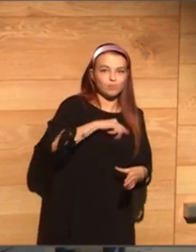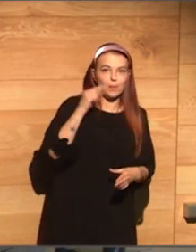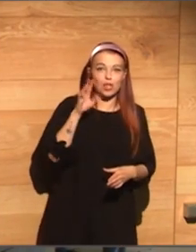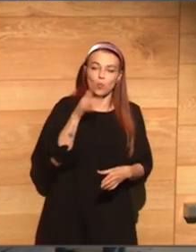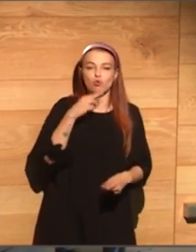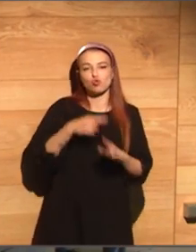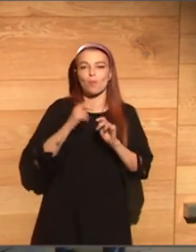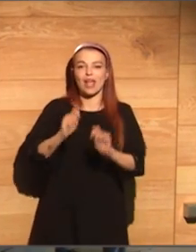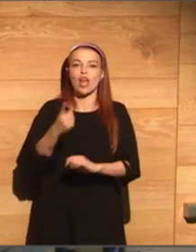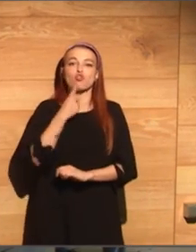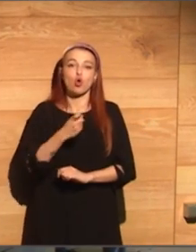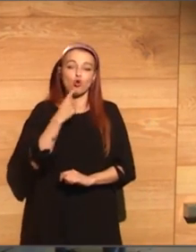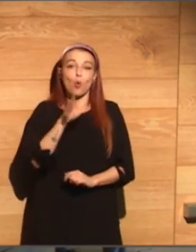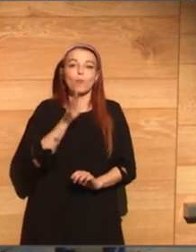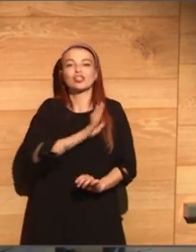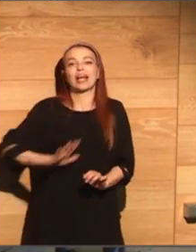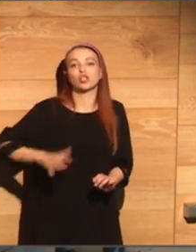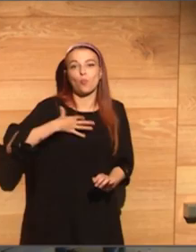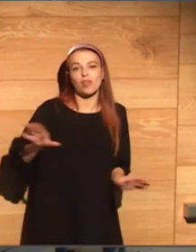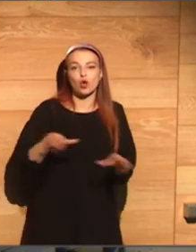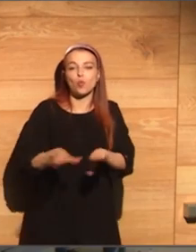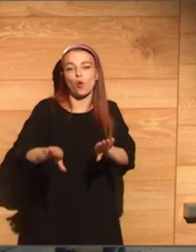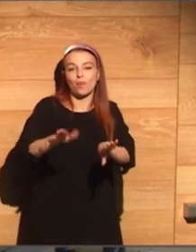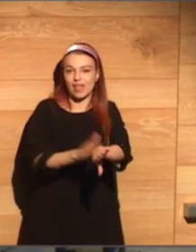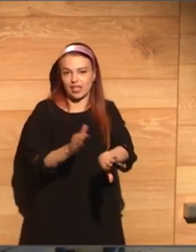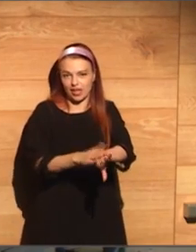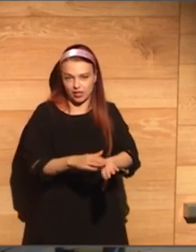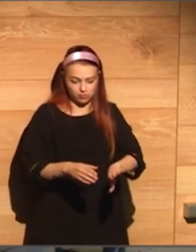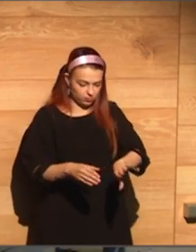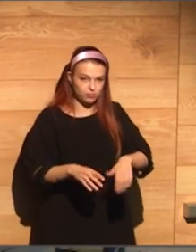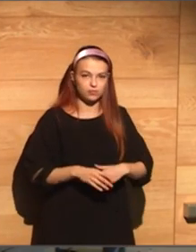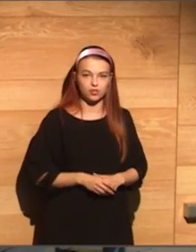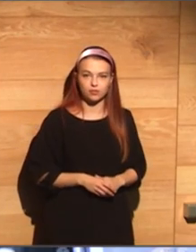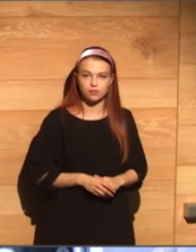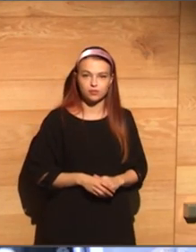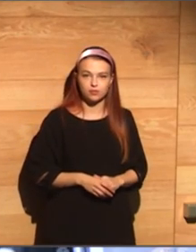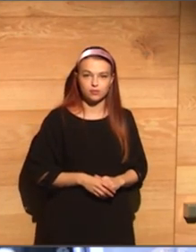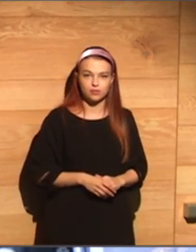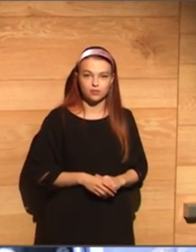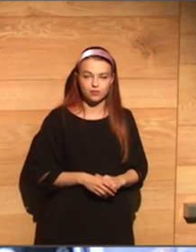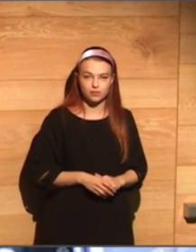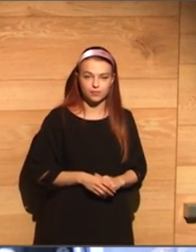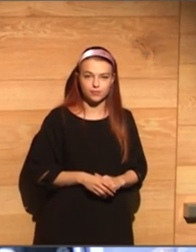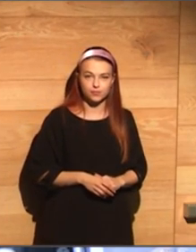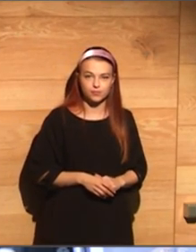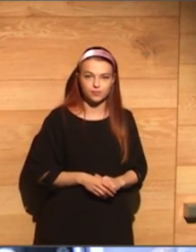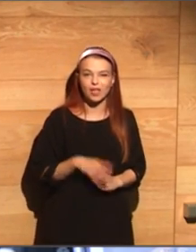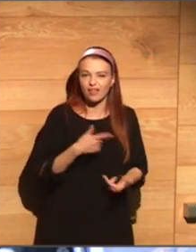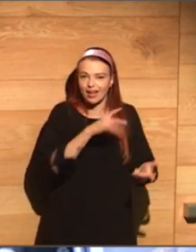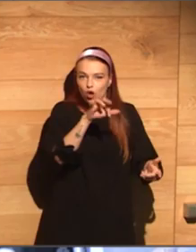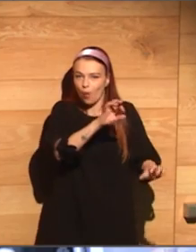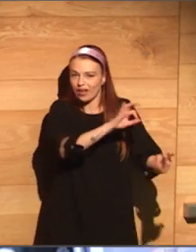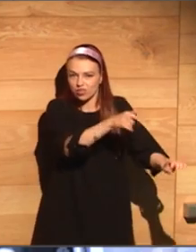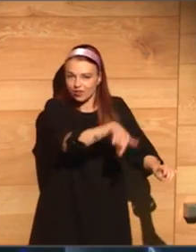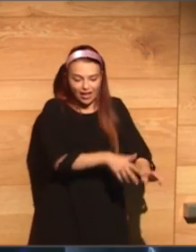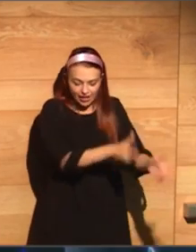eran de izquierdas, ¿no? Luego se vio que no. Por eso es. Que trataban de sacar ¡Hala! Dinero. Que trataban déjale, de. Juan ¡Hala! Está así hoy. ¡Hala! Juan está